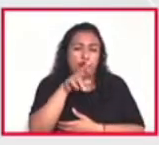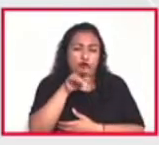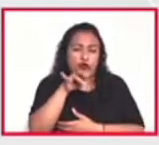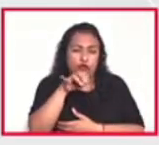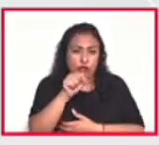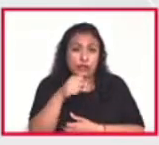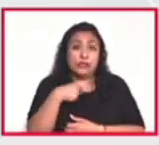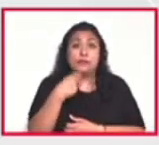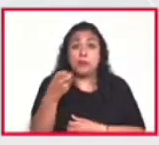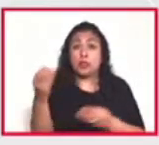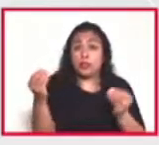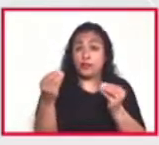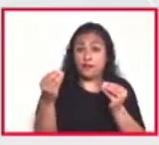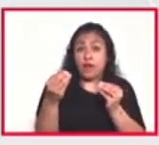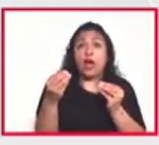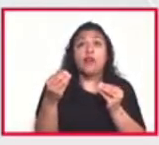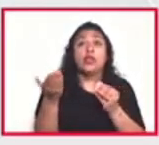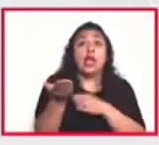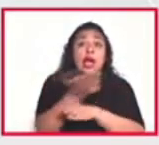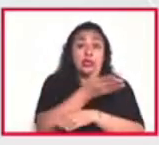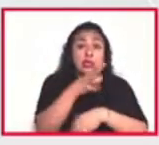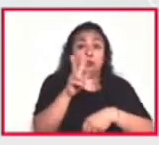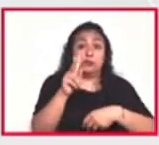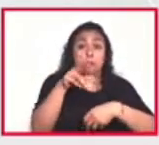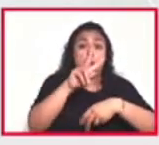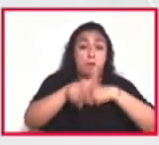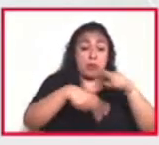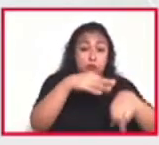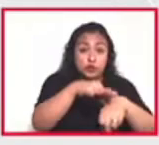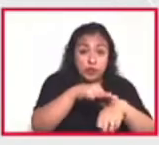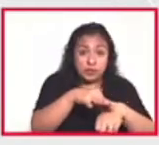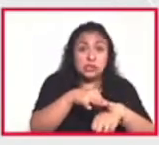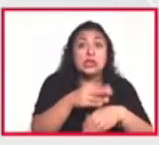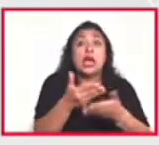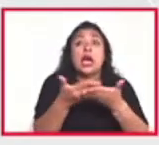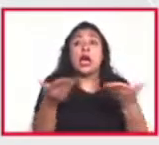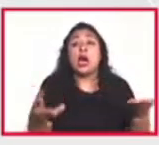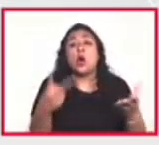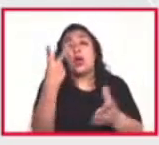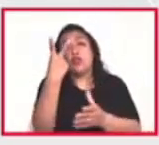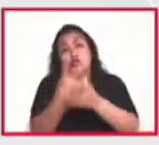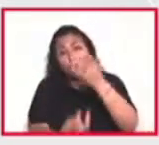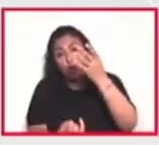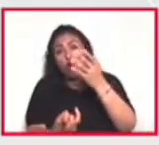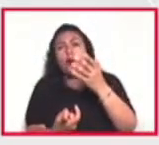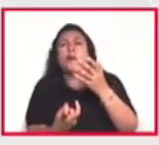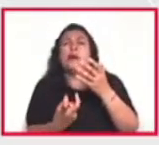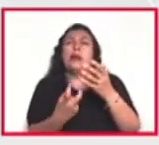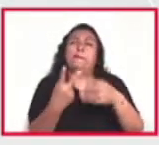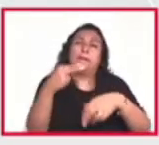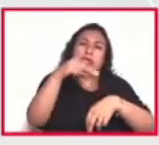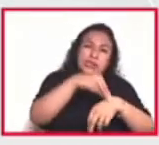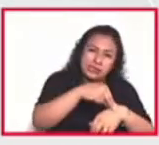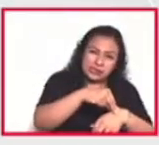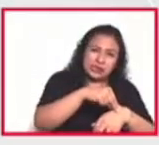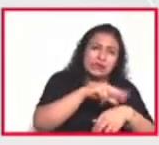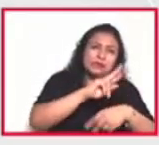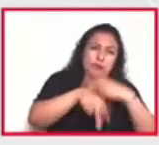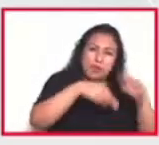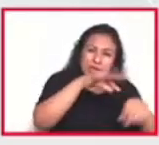Estos debates que eran presenciales, íbamos a entrar en un formato híbrido, semipresencial, en esta primera